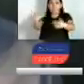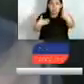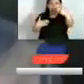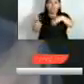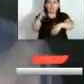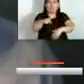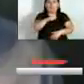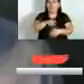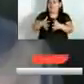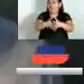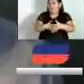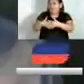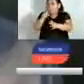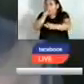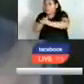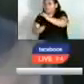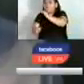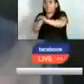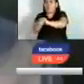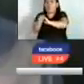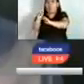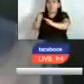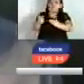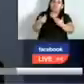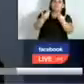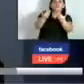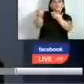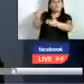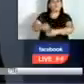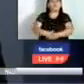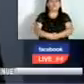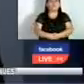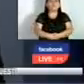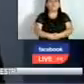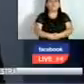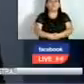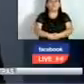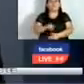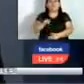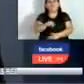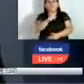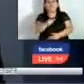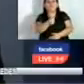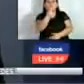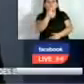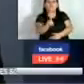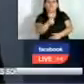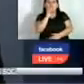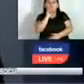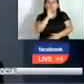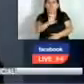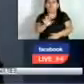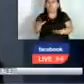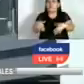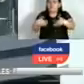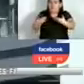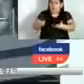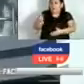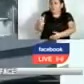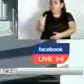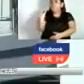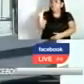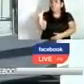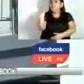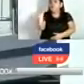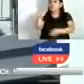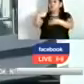Estados Unidos ilegalmente y los están recompensando. Mayorkas no elaboró sobre por qué vía se otorgaría estatus legal a los inmigrantes en